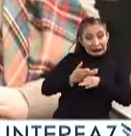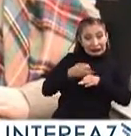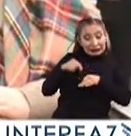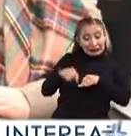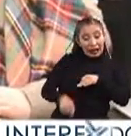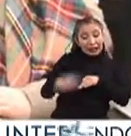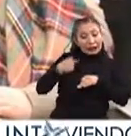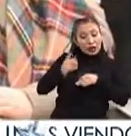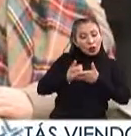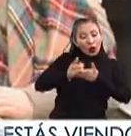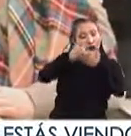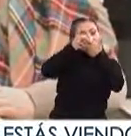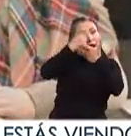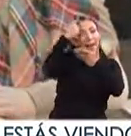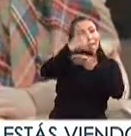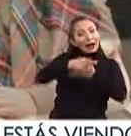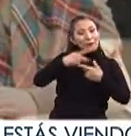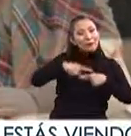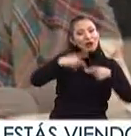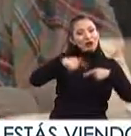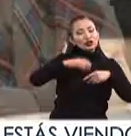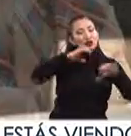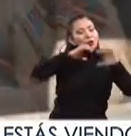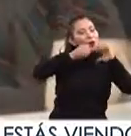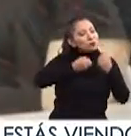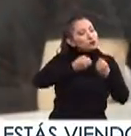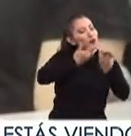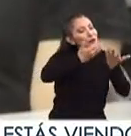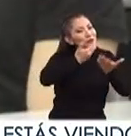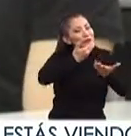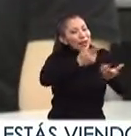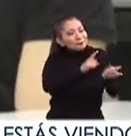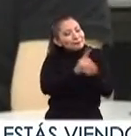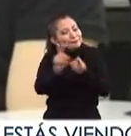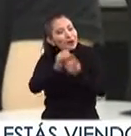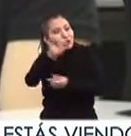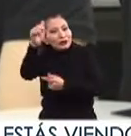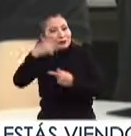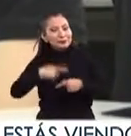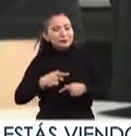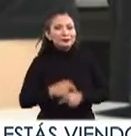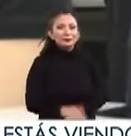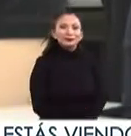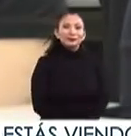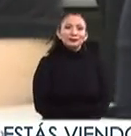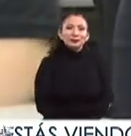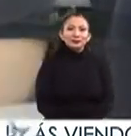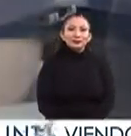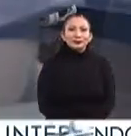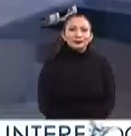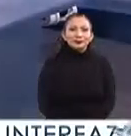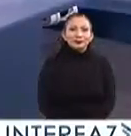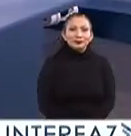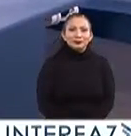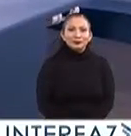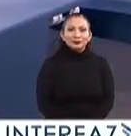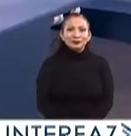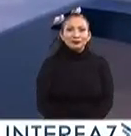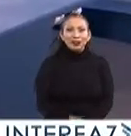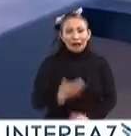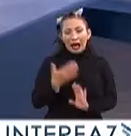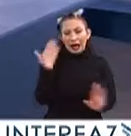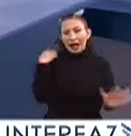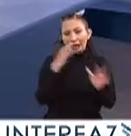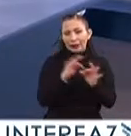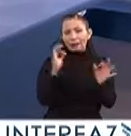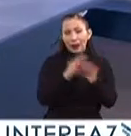y que ello ayude a las personas a comunicarse de mejor manera con los demás. Pues lo